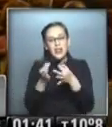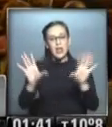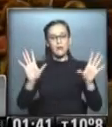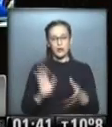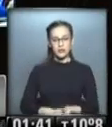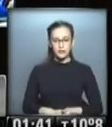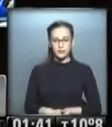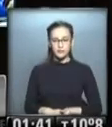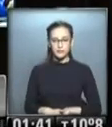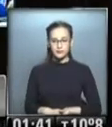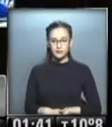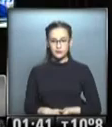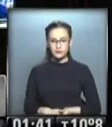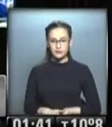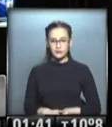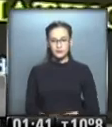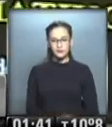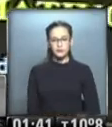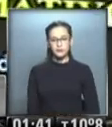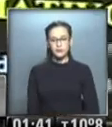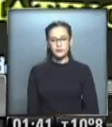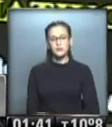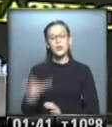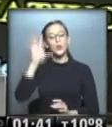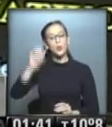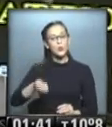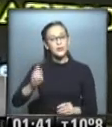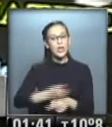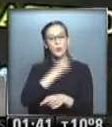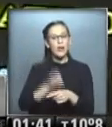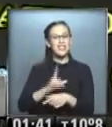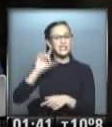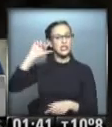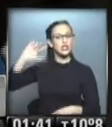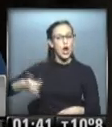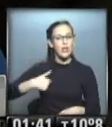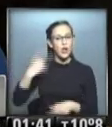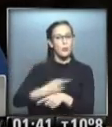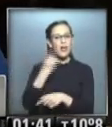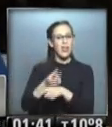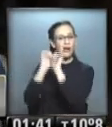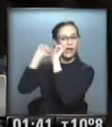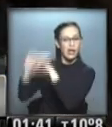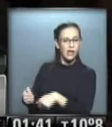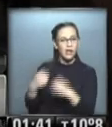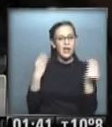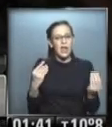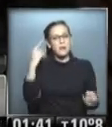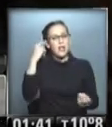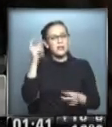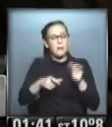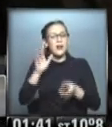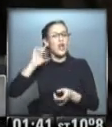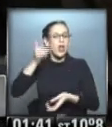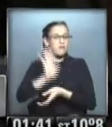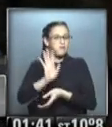La justicia no puede ser sorda. a lo que opina la gente